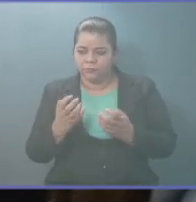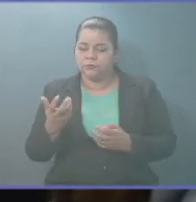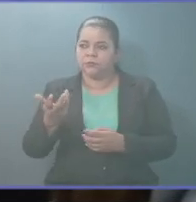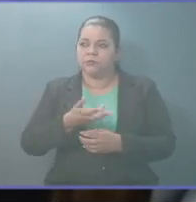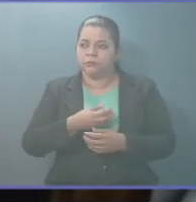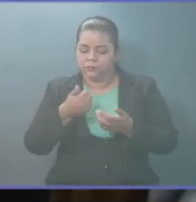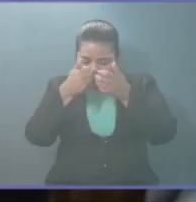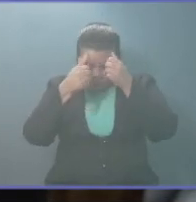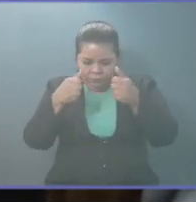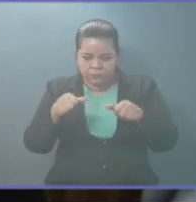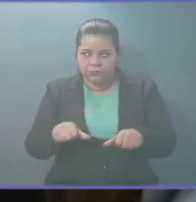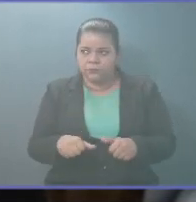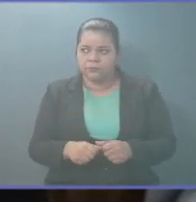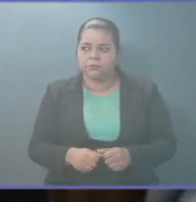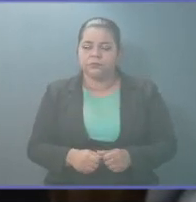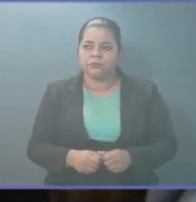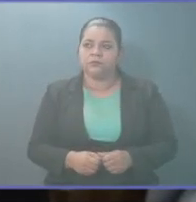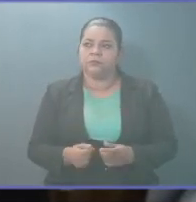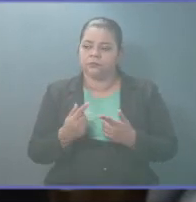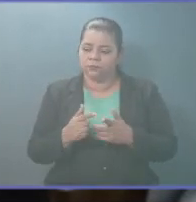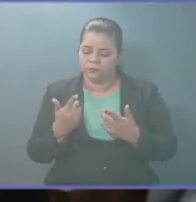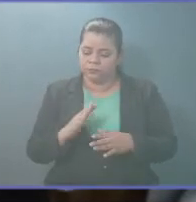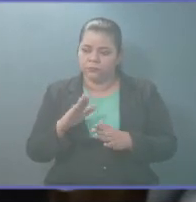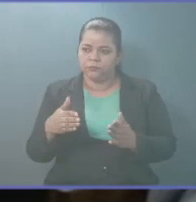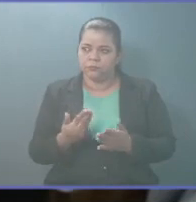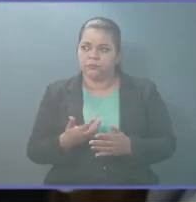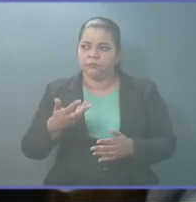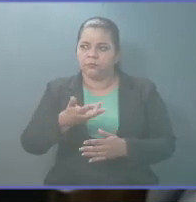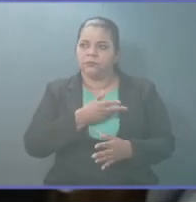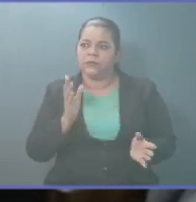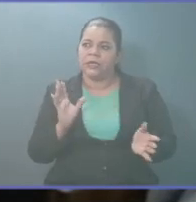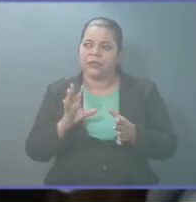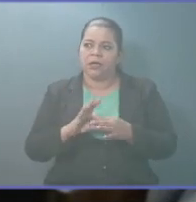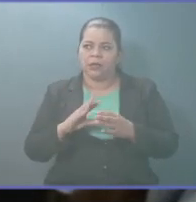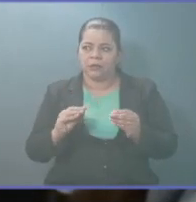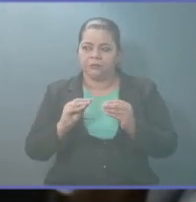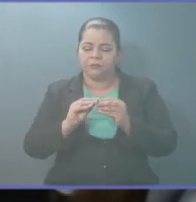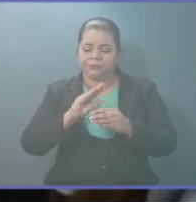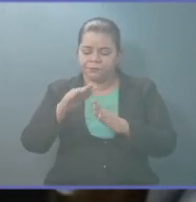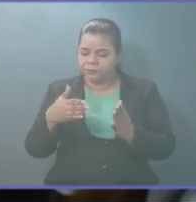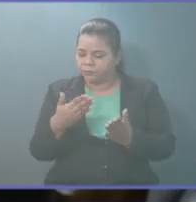económico. Al ganar el proceso, con este